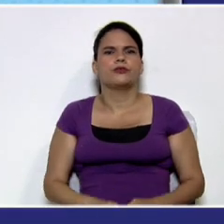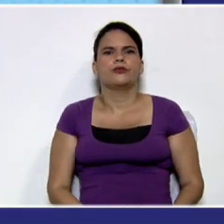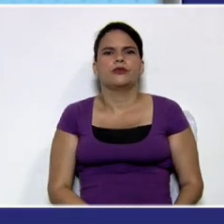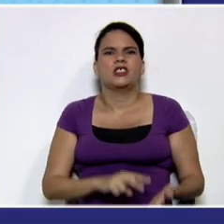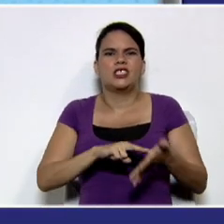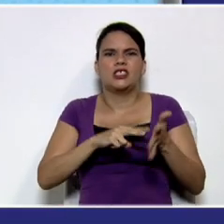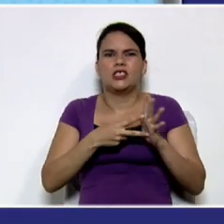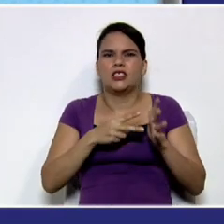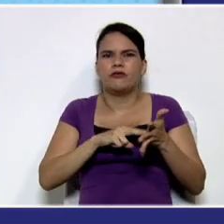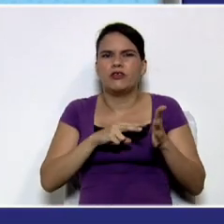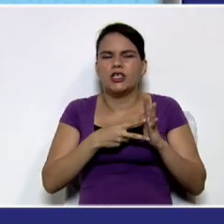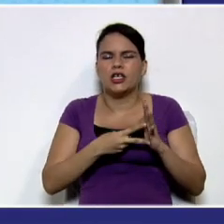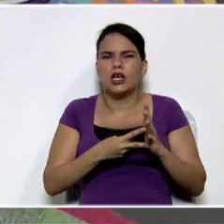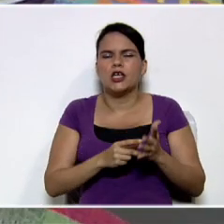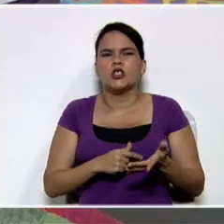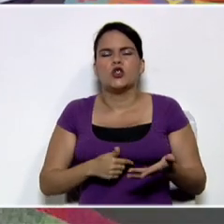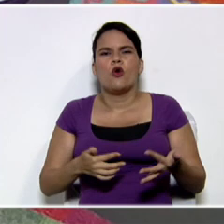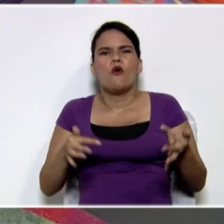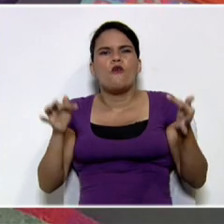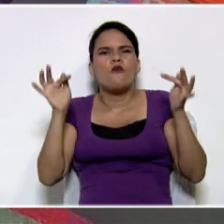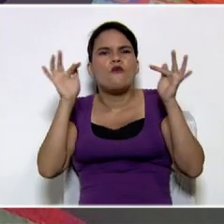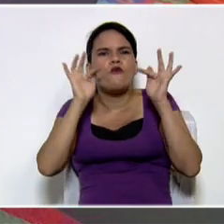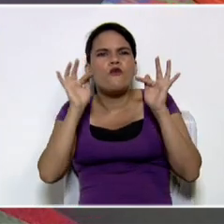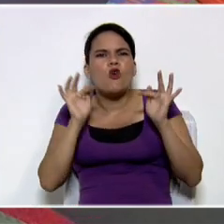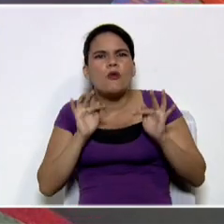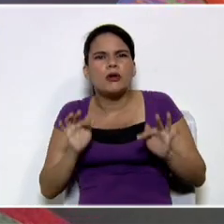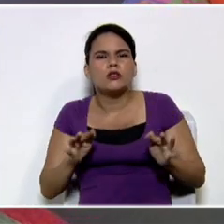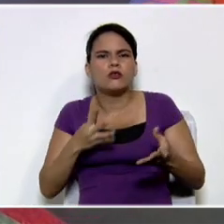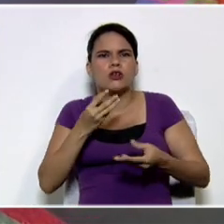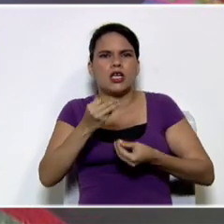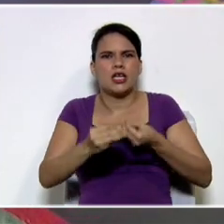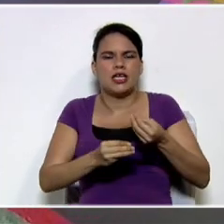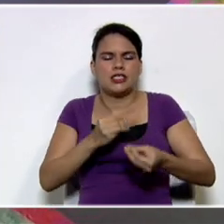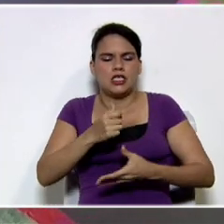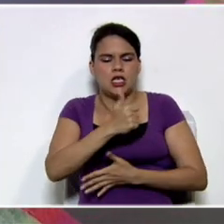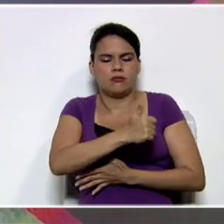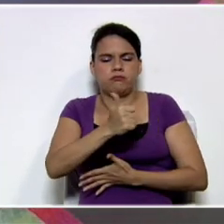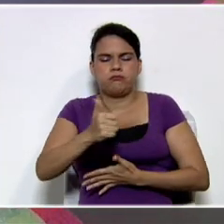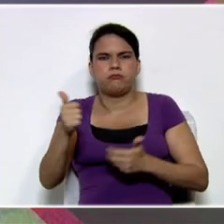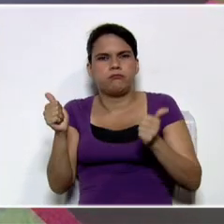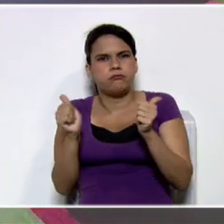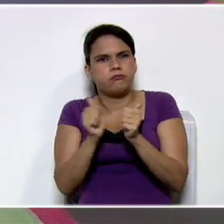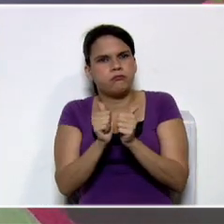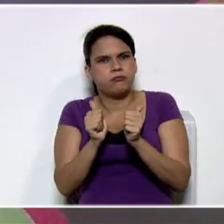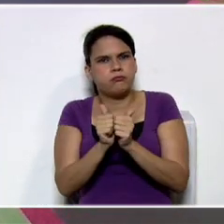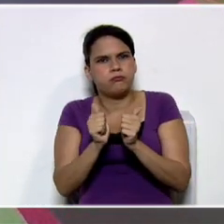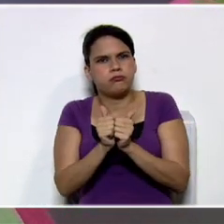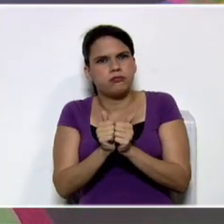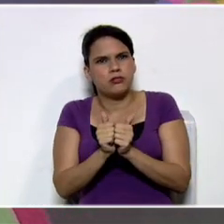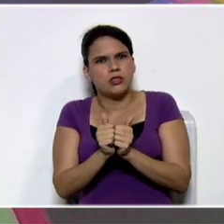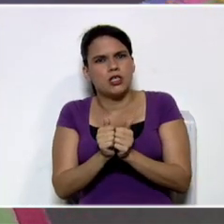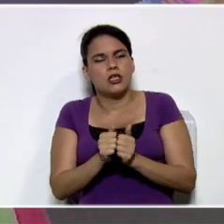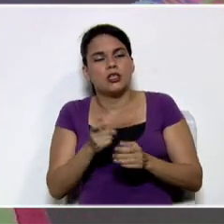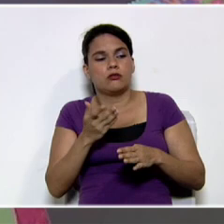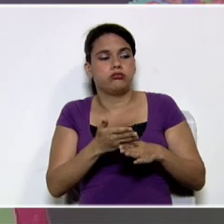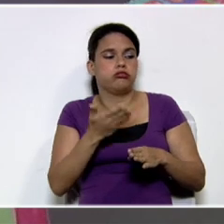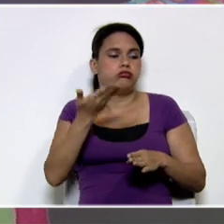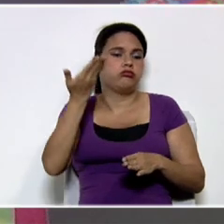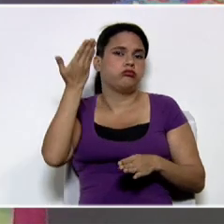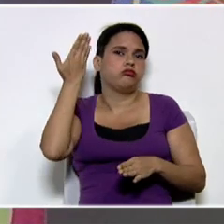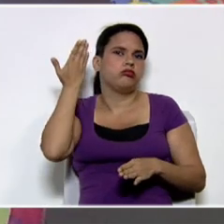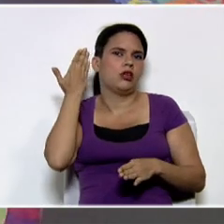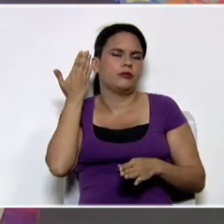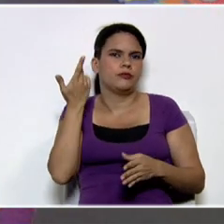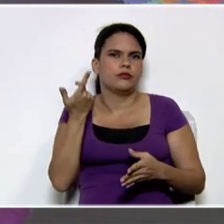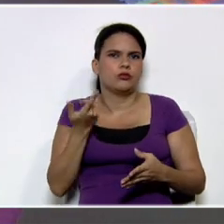que ciertas formaciones que se hacen en cada una de las rocas y que los antepasados realizaban